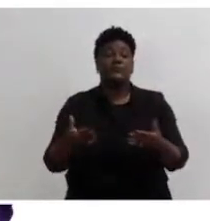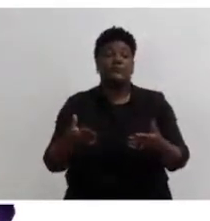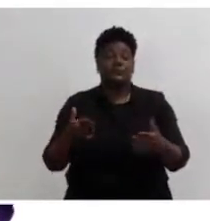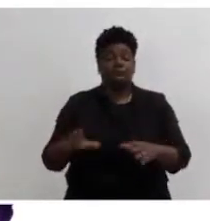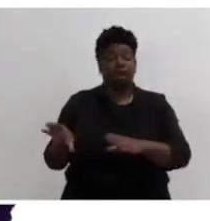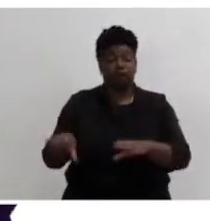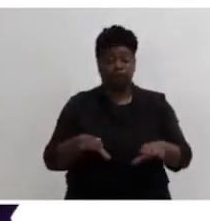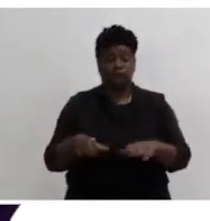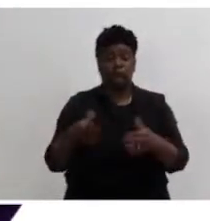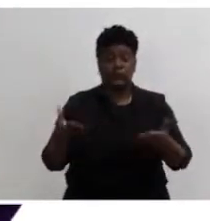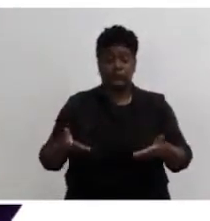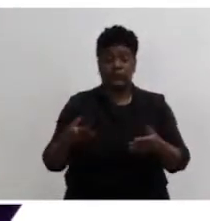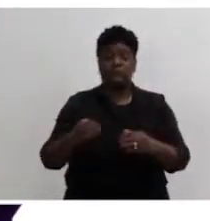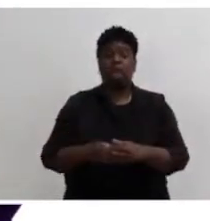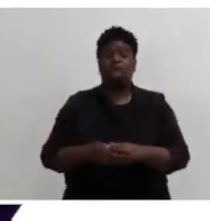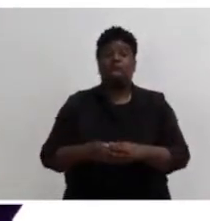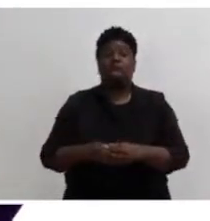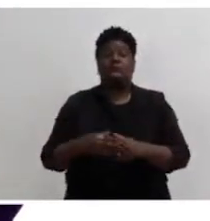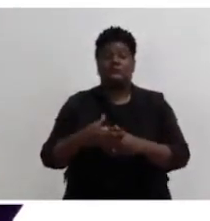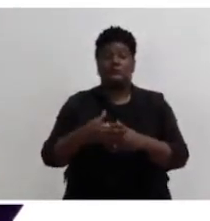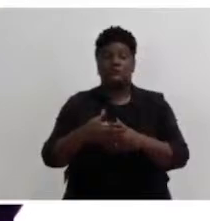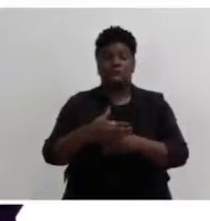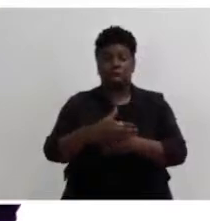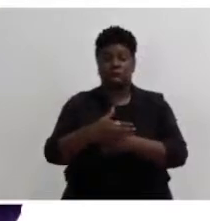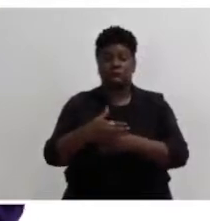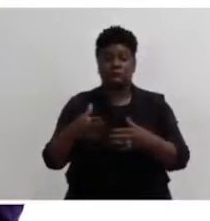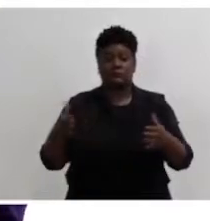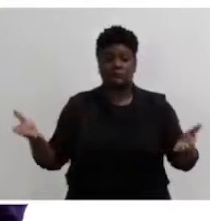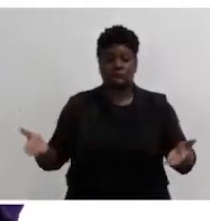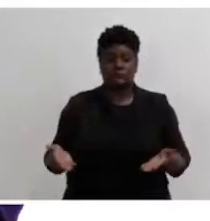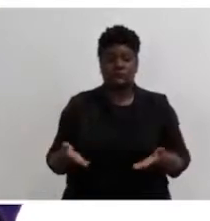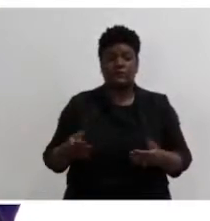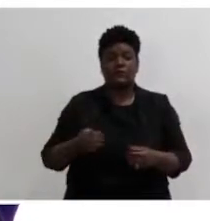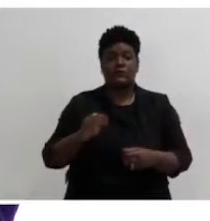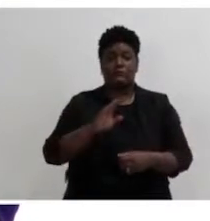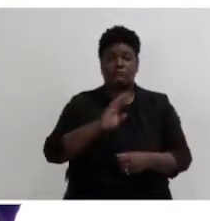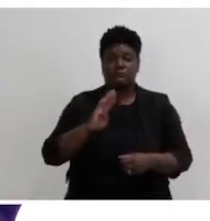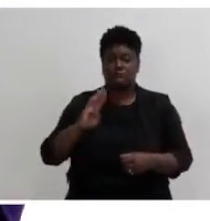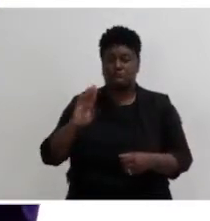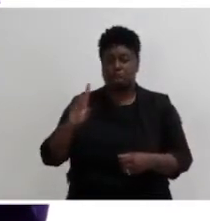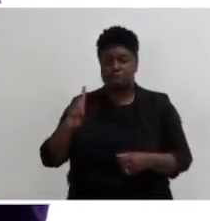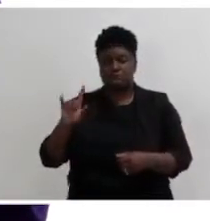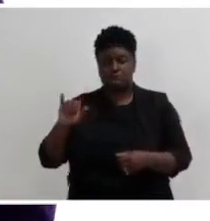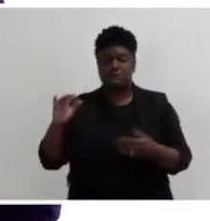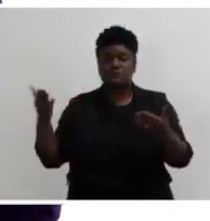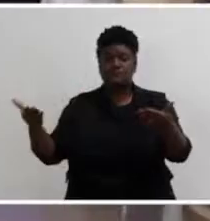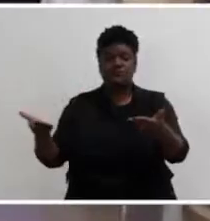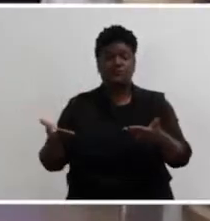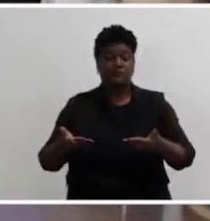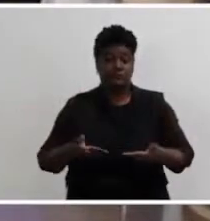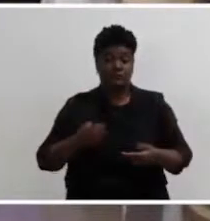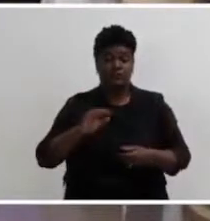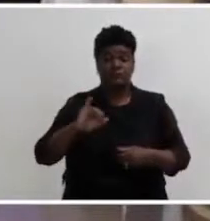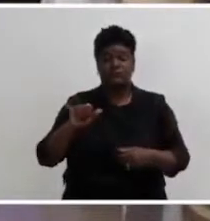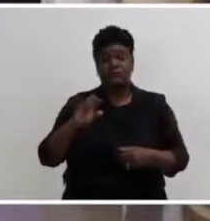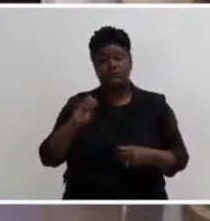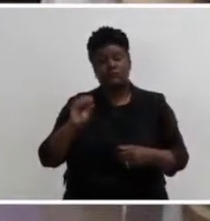Caribe y por eso invitamos para las palabras de bienvenida a su canciller, el doctor José Alejandro Aybar.